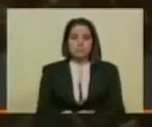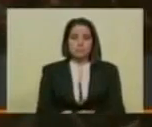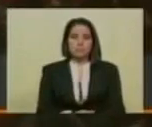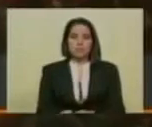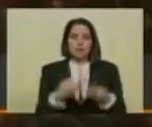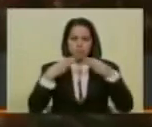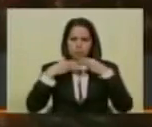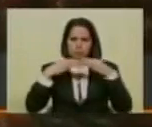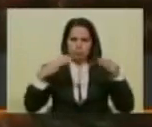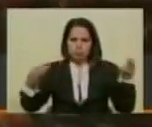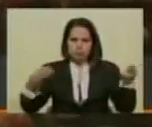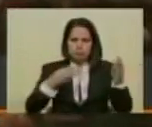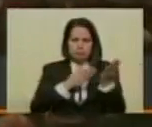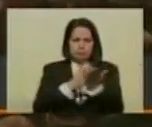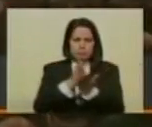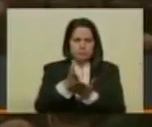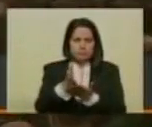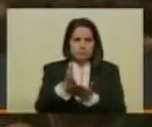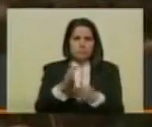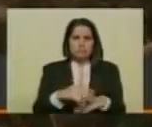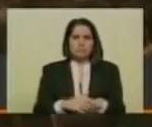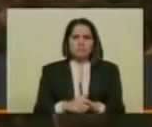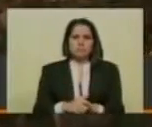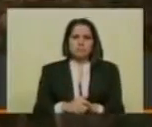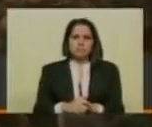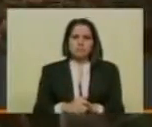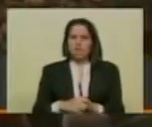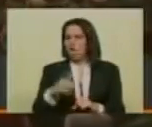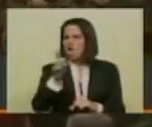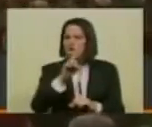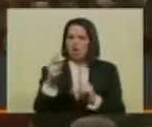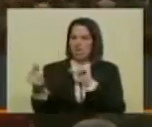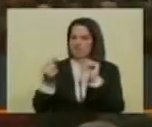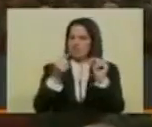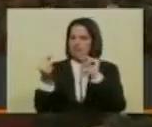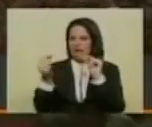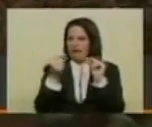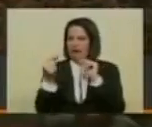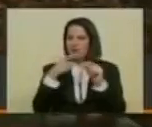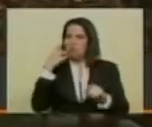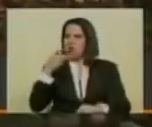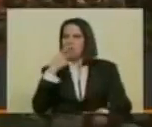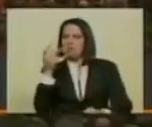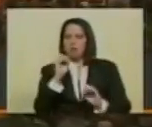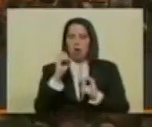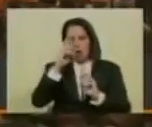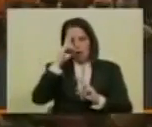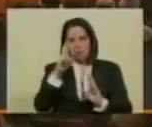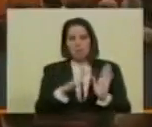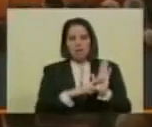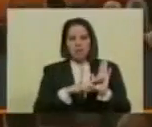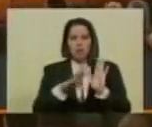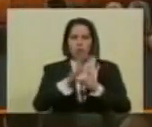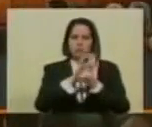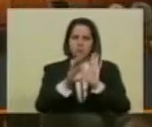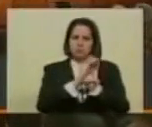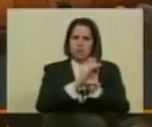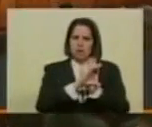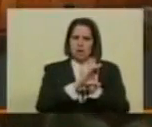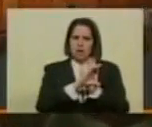abrió sus puertas entonces, no al diálogo político, no al respeto constitucional, no